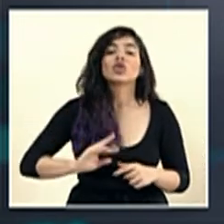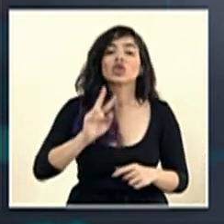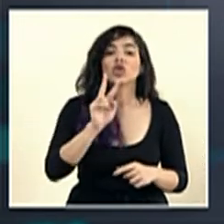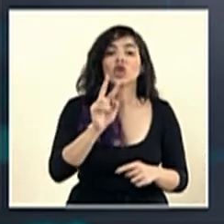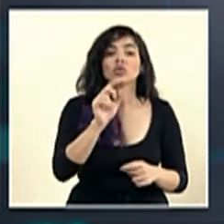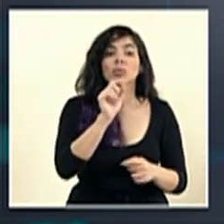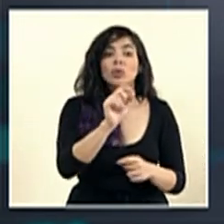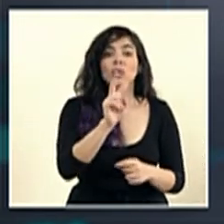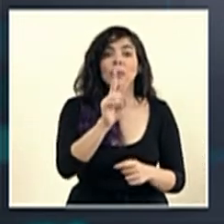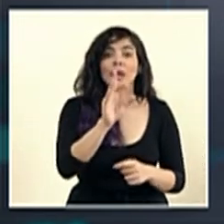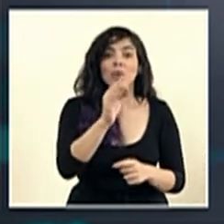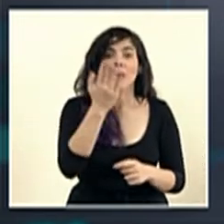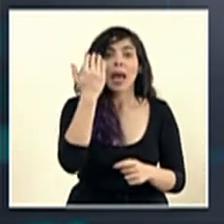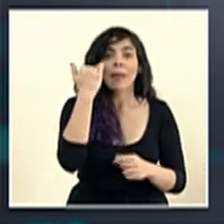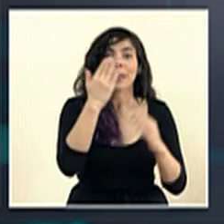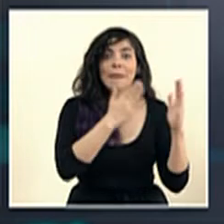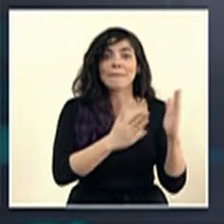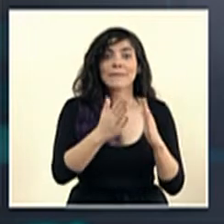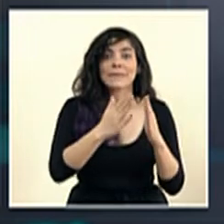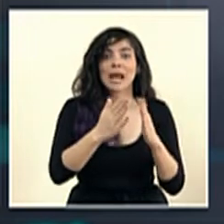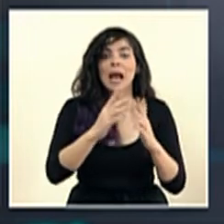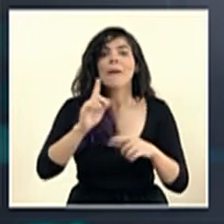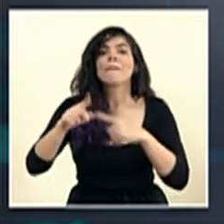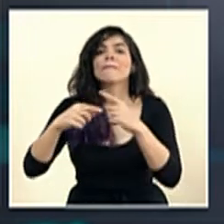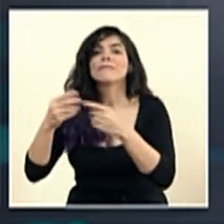teníamos programado, vamos a obtener